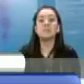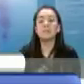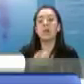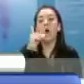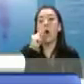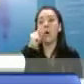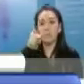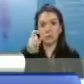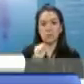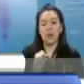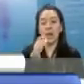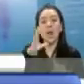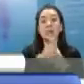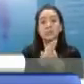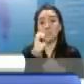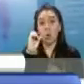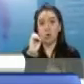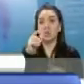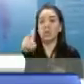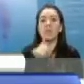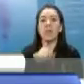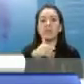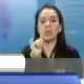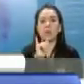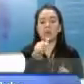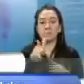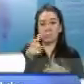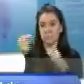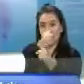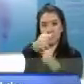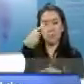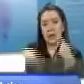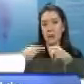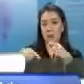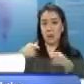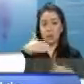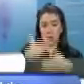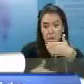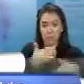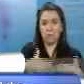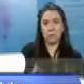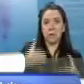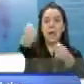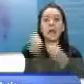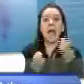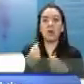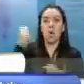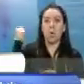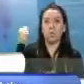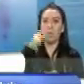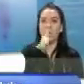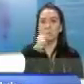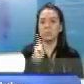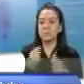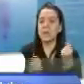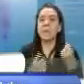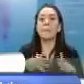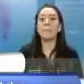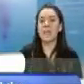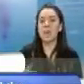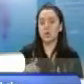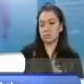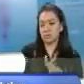depende de como le digo, luego de esta extracción, que la cuantificación que tengamos sea la correcta para